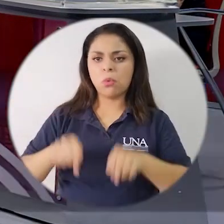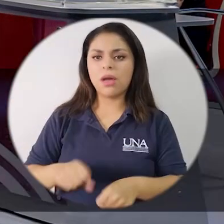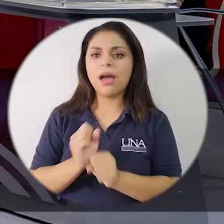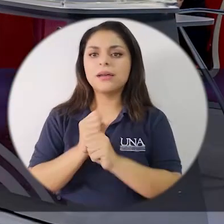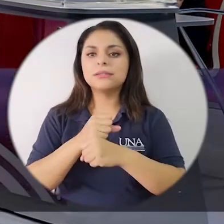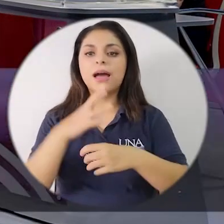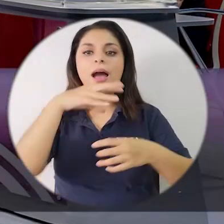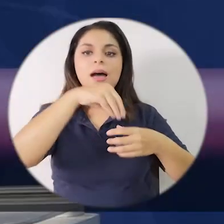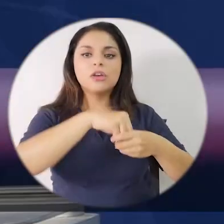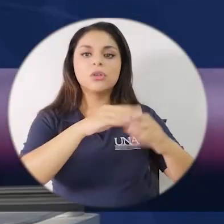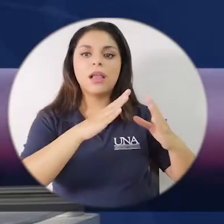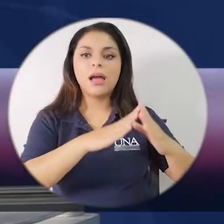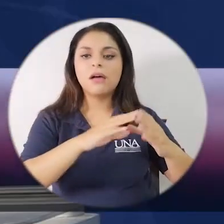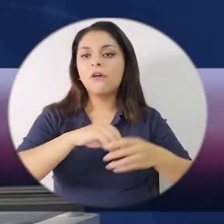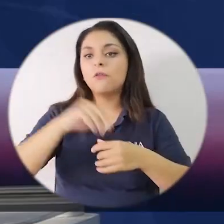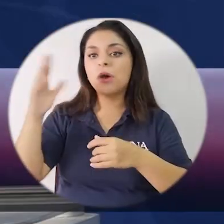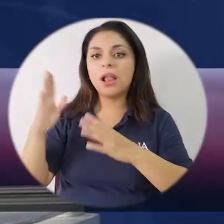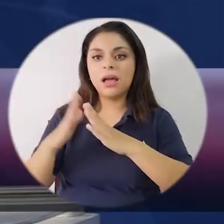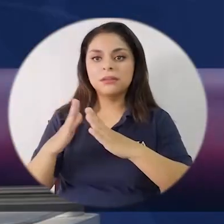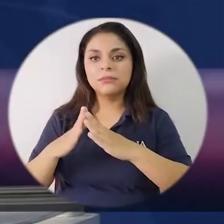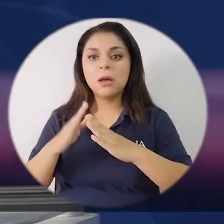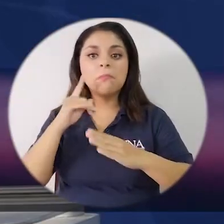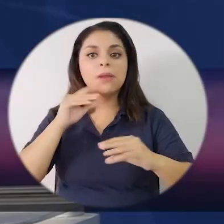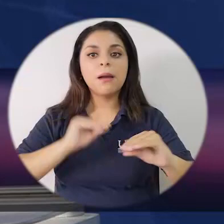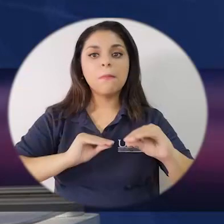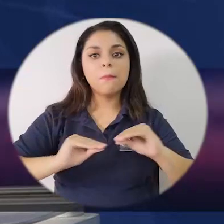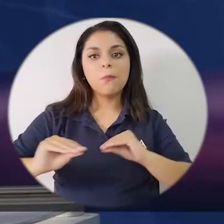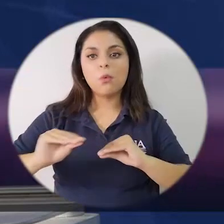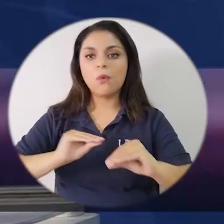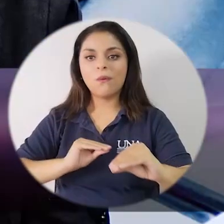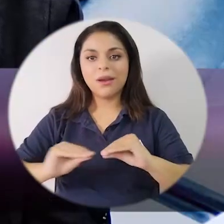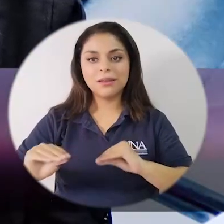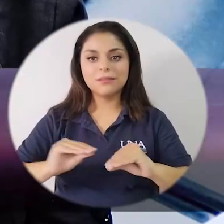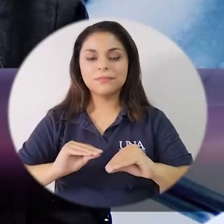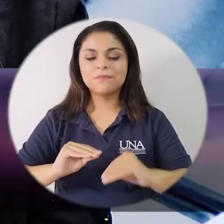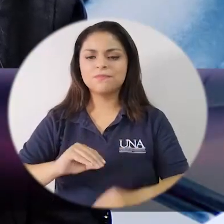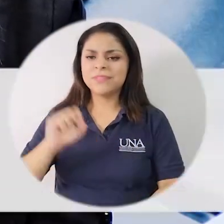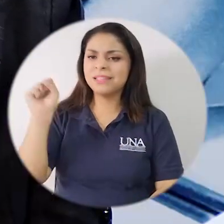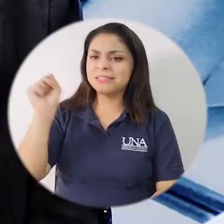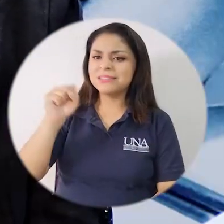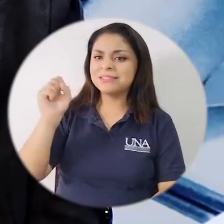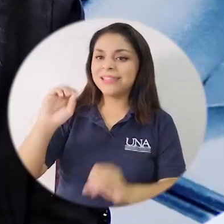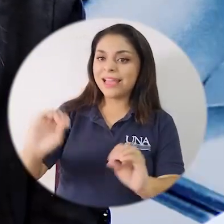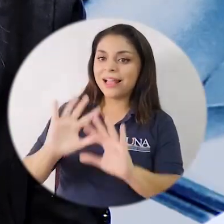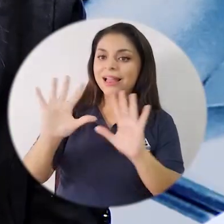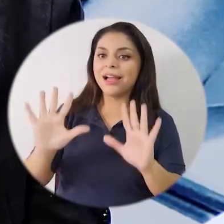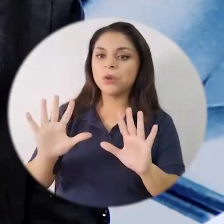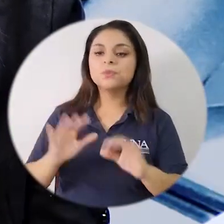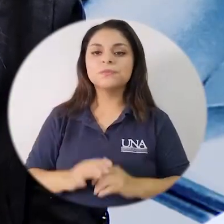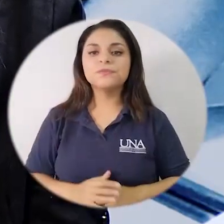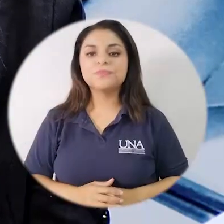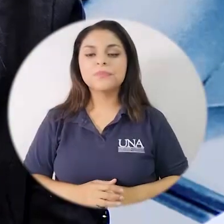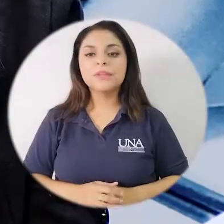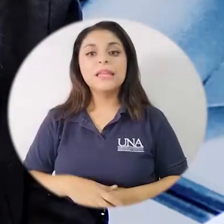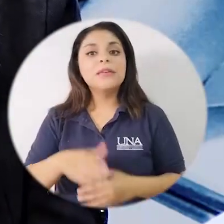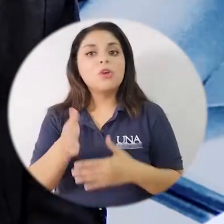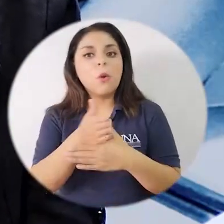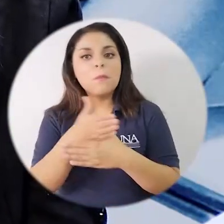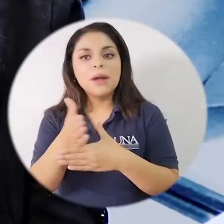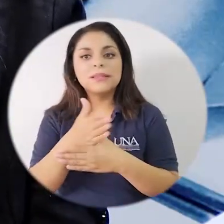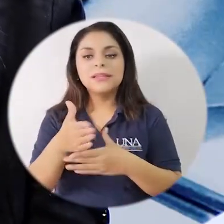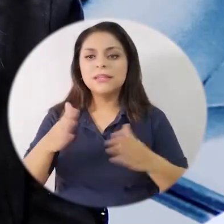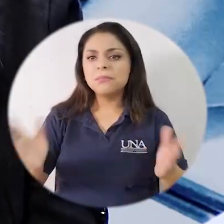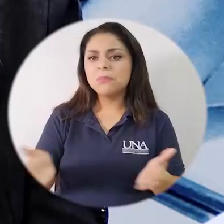y fuera de casa para mantenernos en movimiento. Sí, por supuesto. Y el hecho de compartir y tener